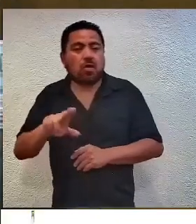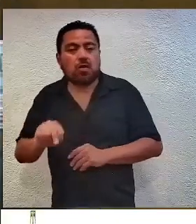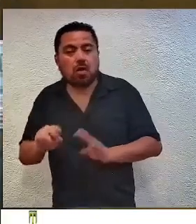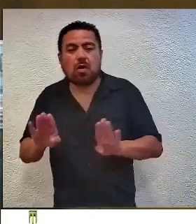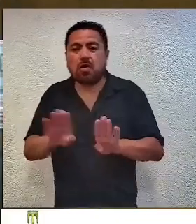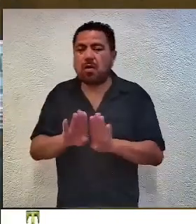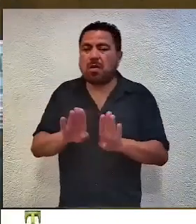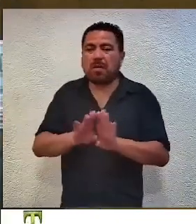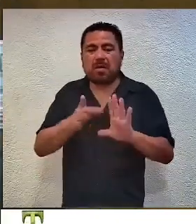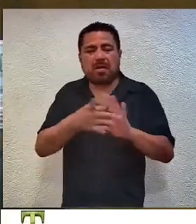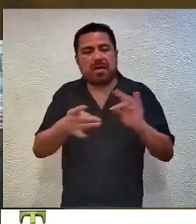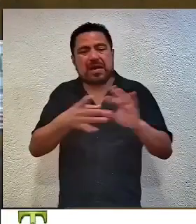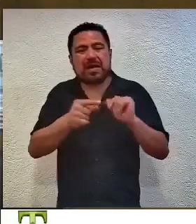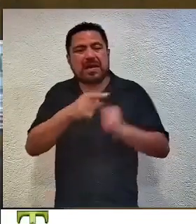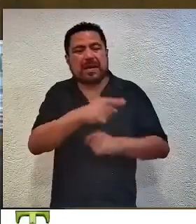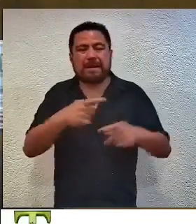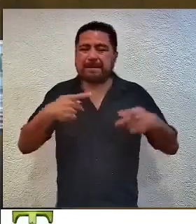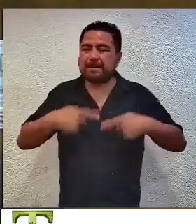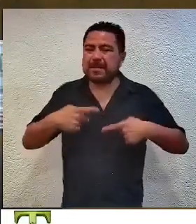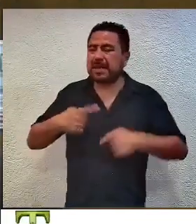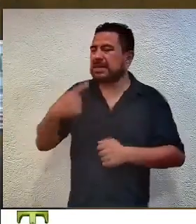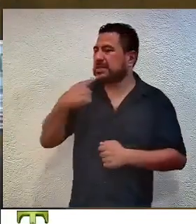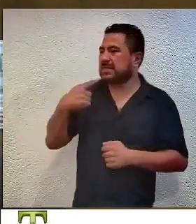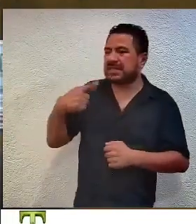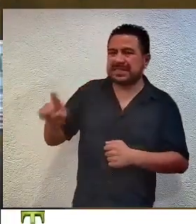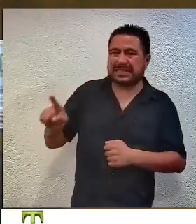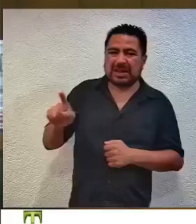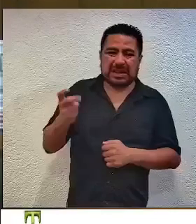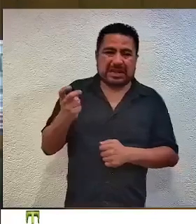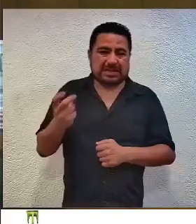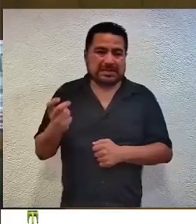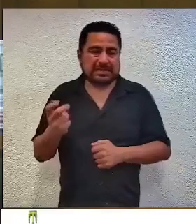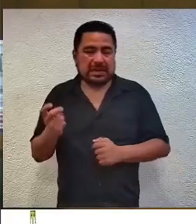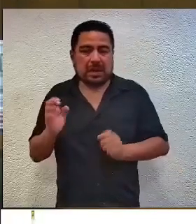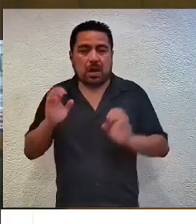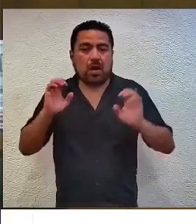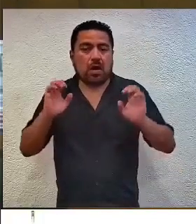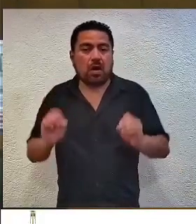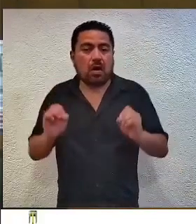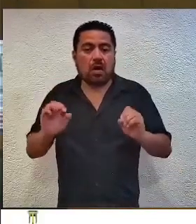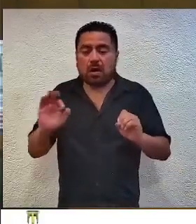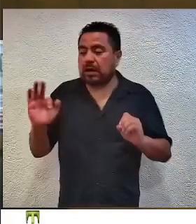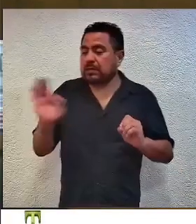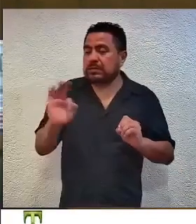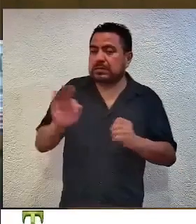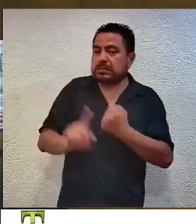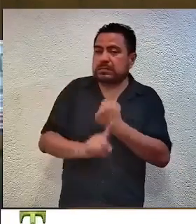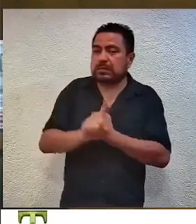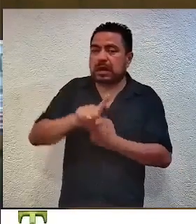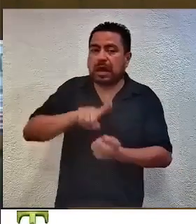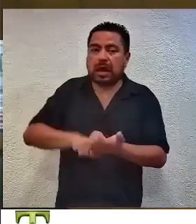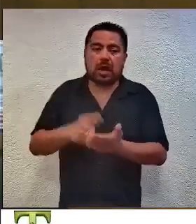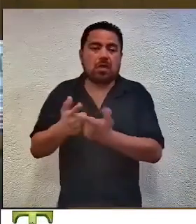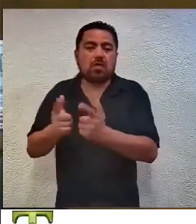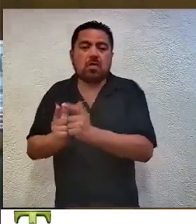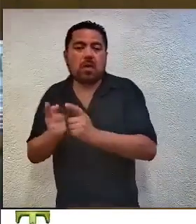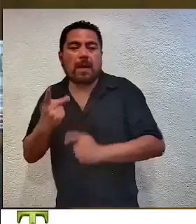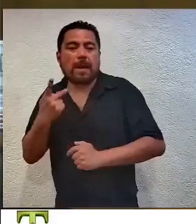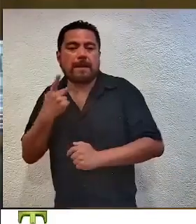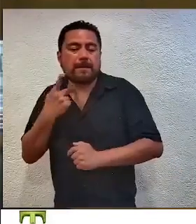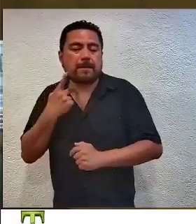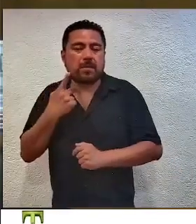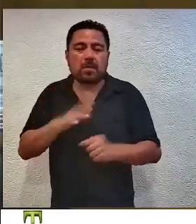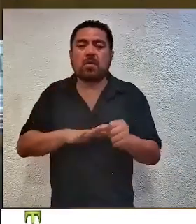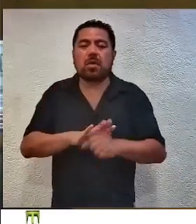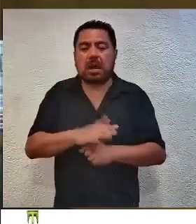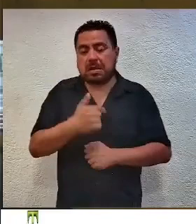alega la denunciante, constitutivos de esta conducta, o su posible impacto en la esfera política o pública, desde